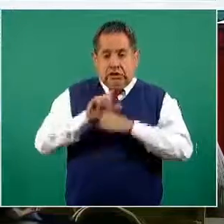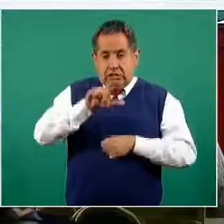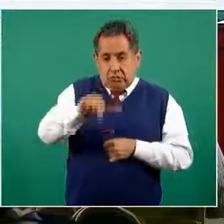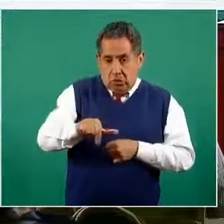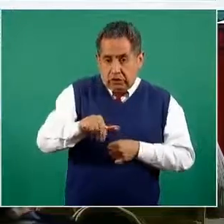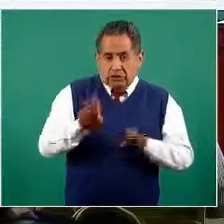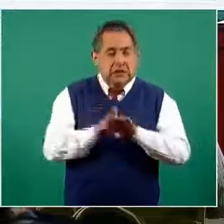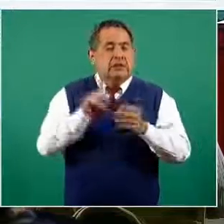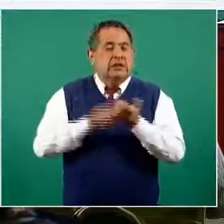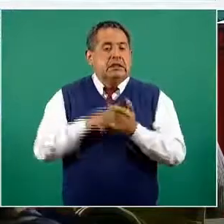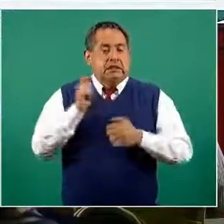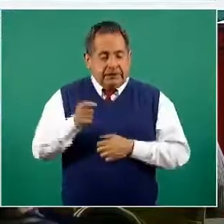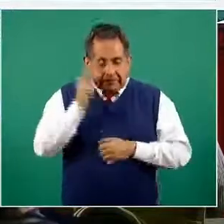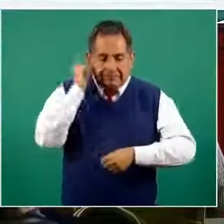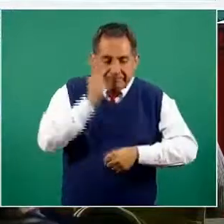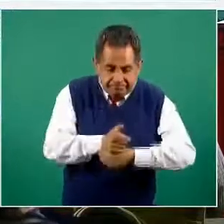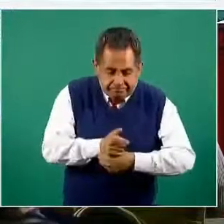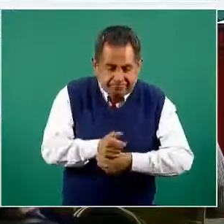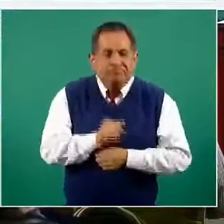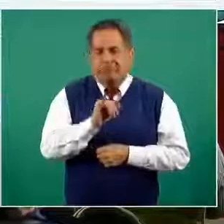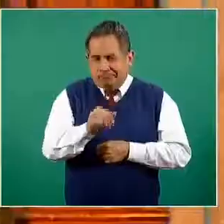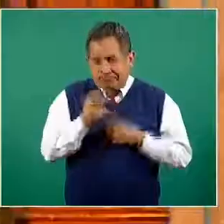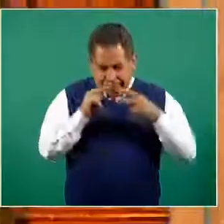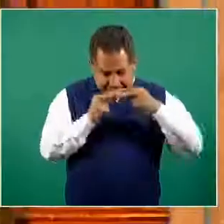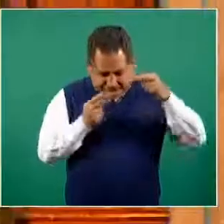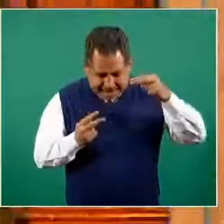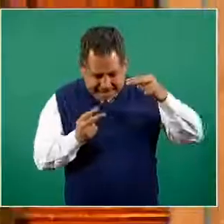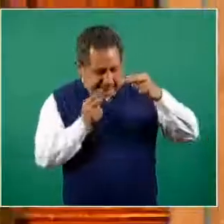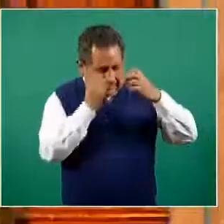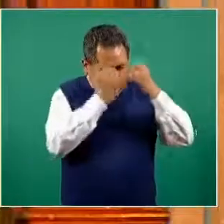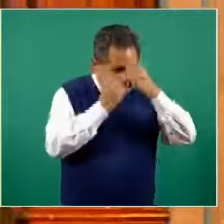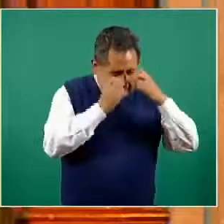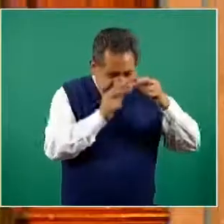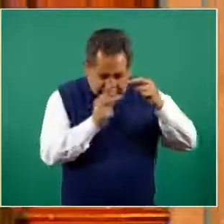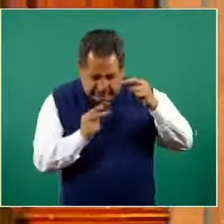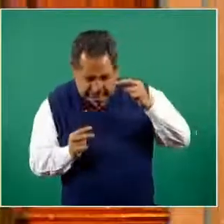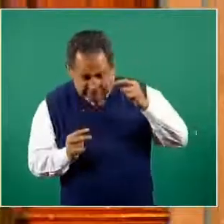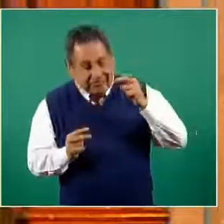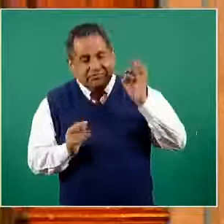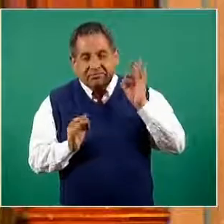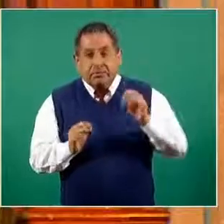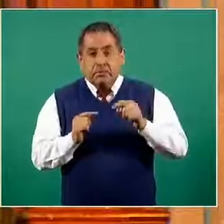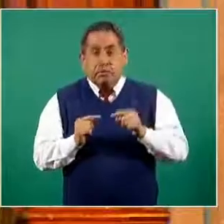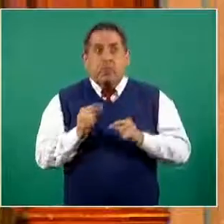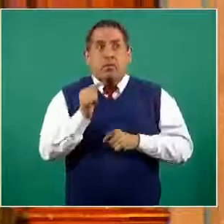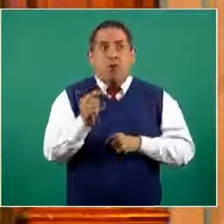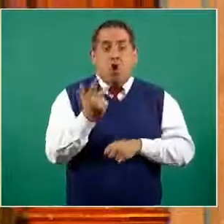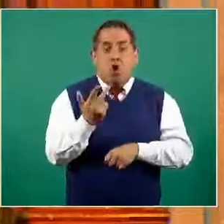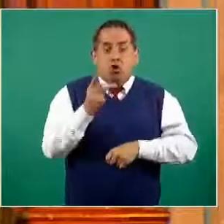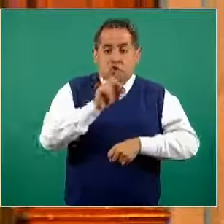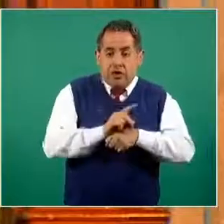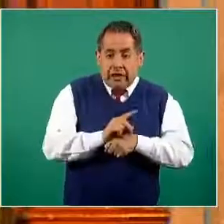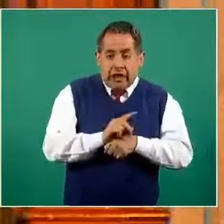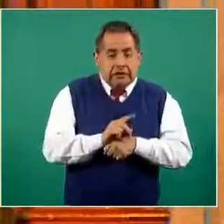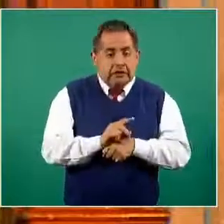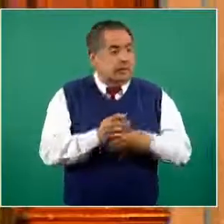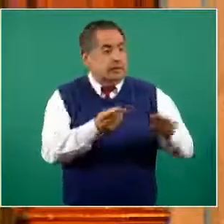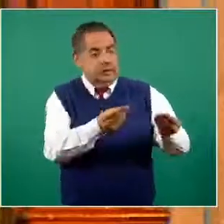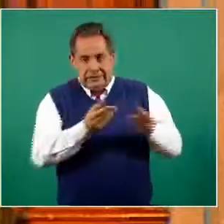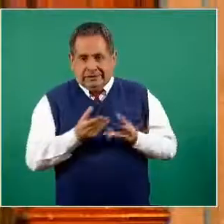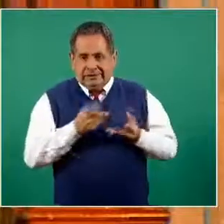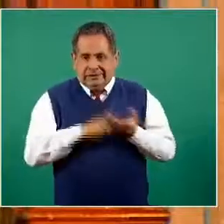detectamos que sí es una variante porque secuenciamos el genoma completo, y a los 8 días nos mandan las muestras de